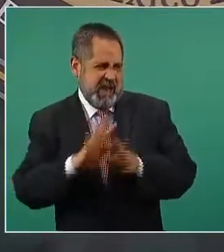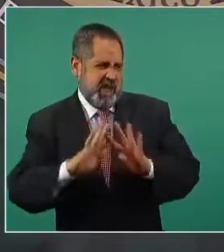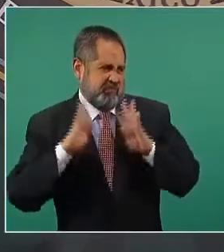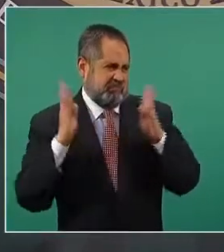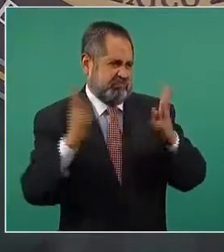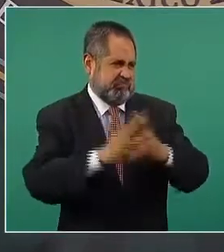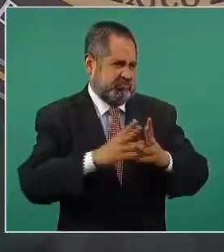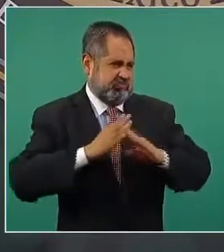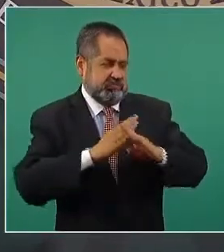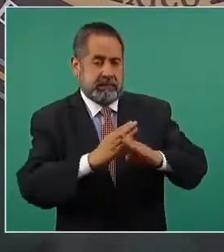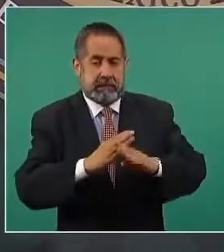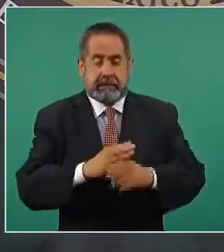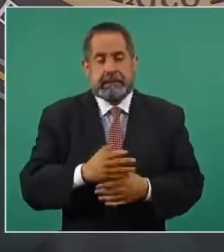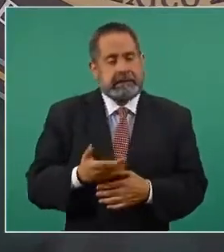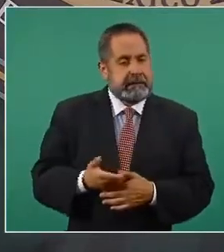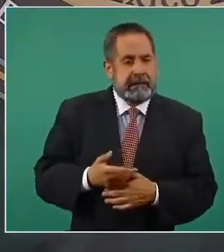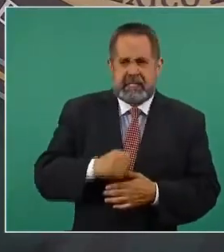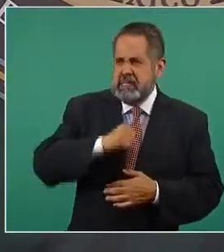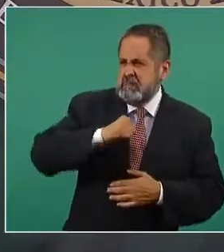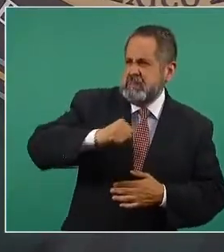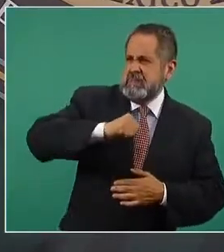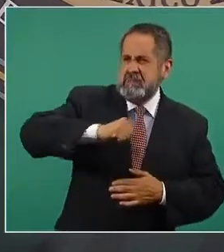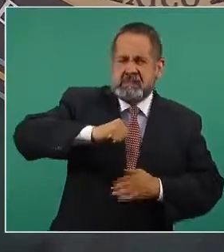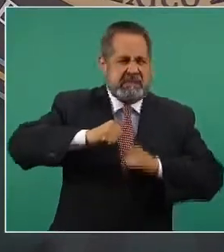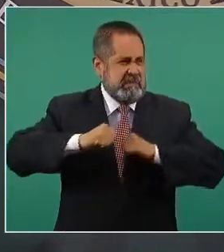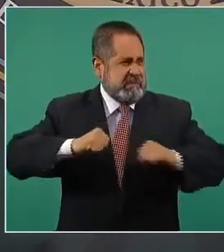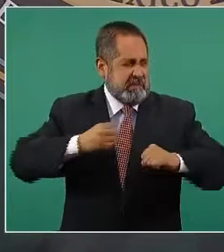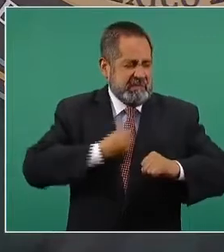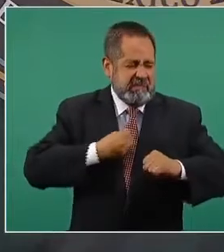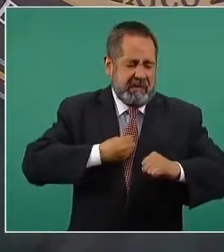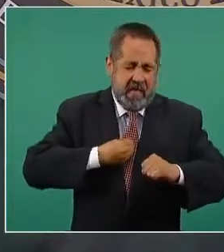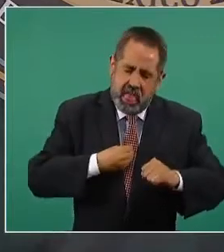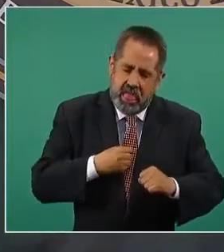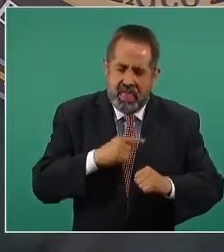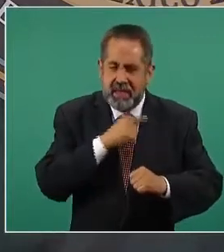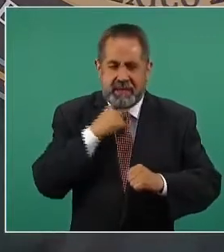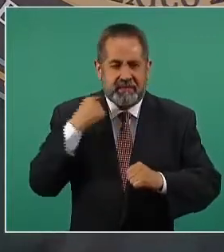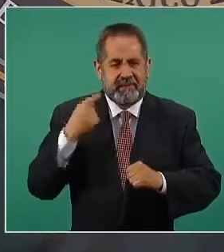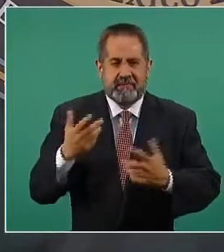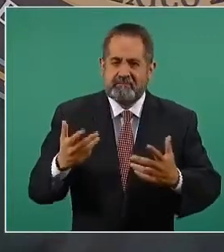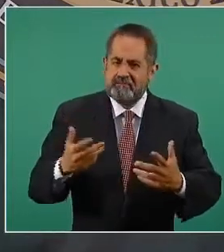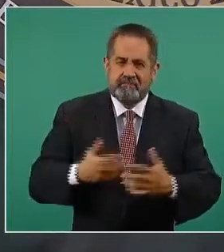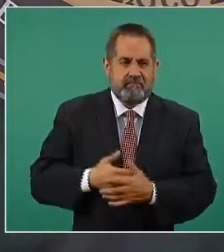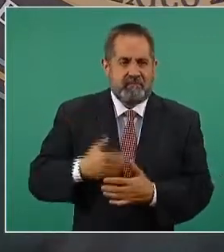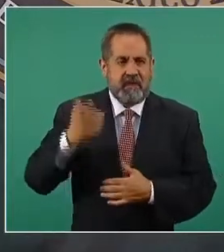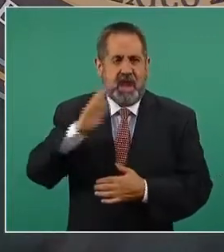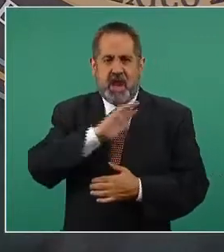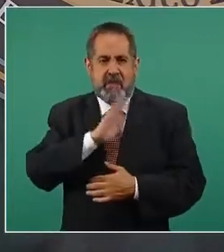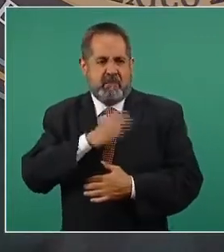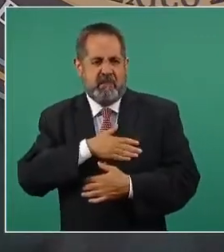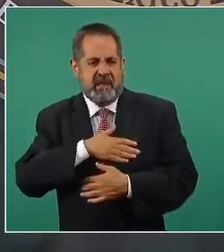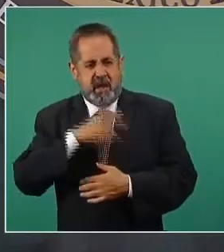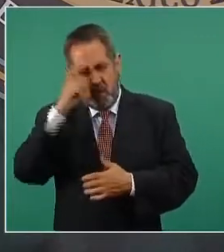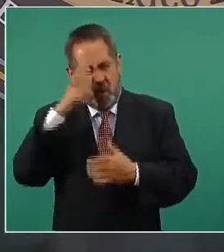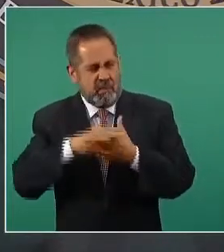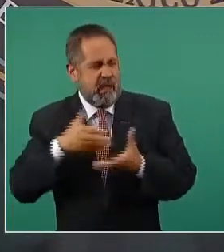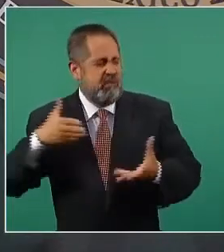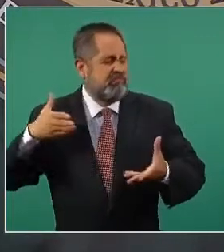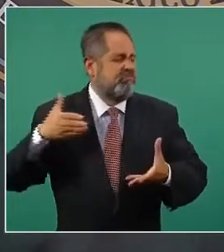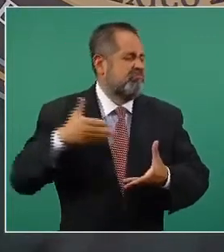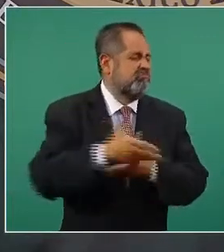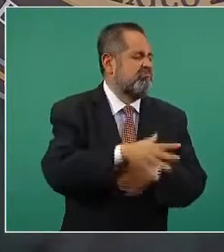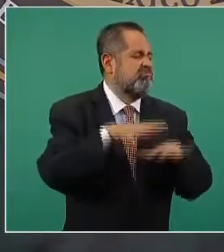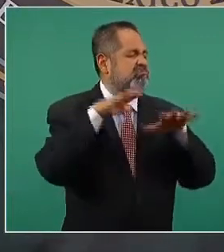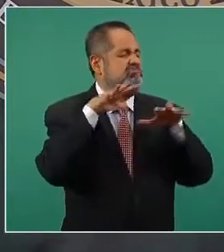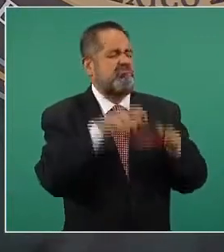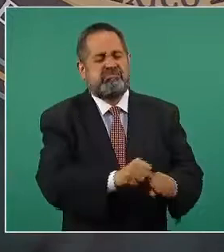como infructífera, los invasores europeos entraron triunfantes a la capital de los aztecas